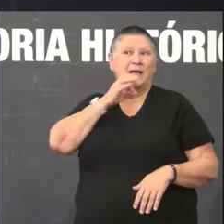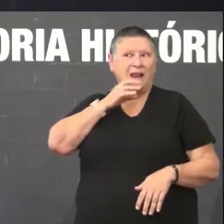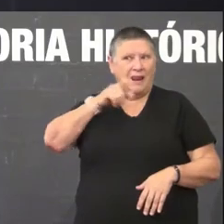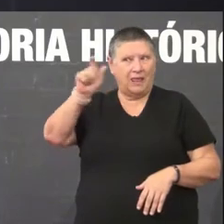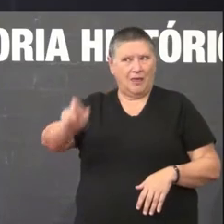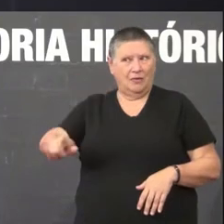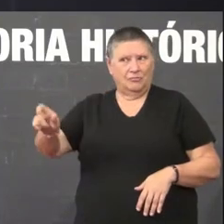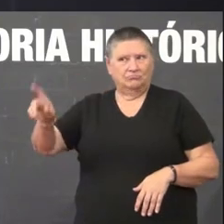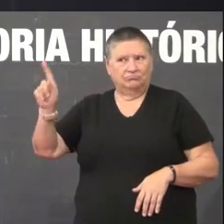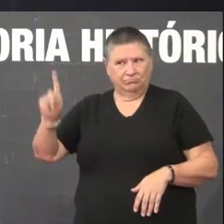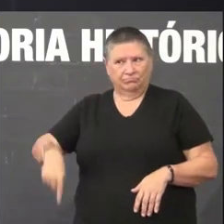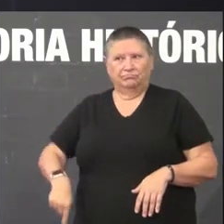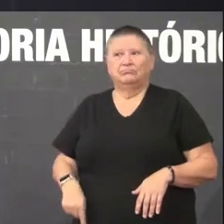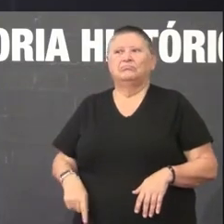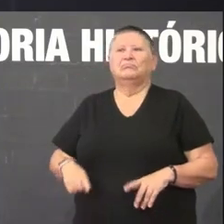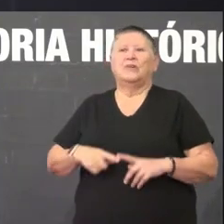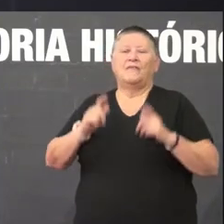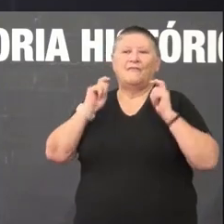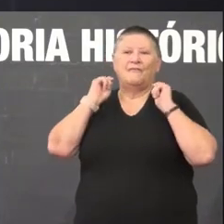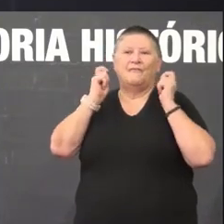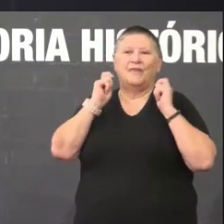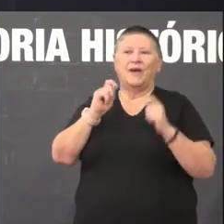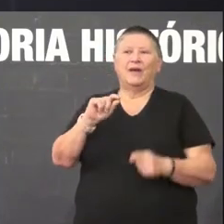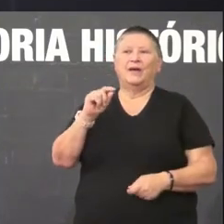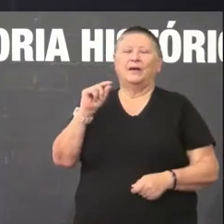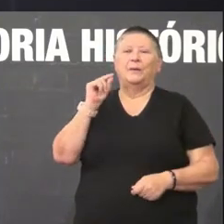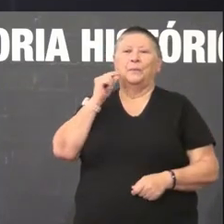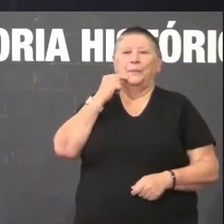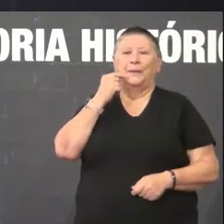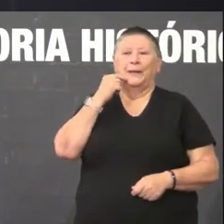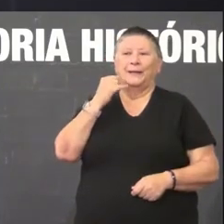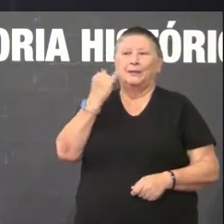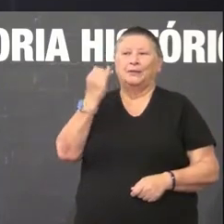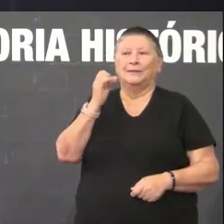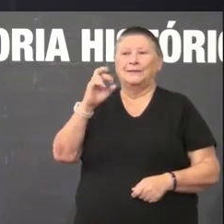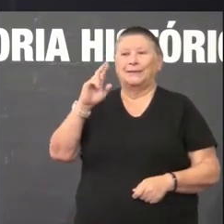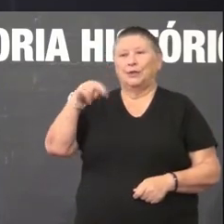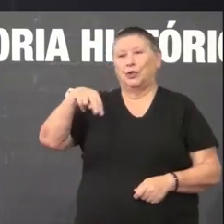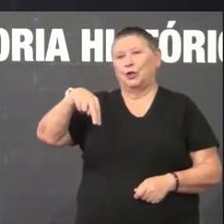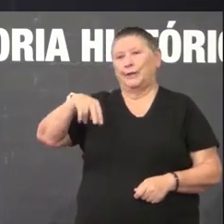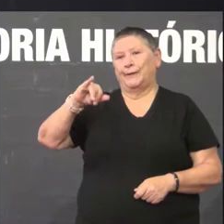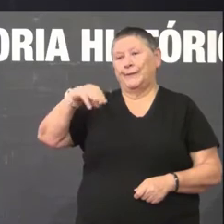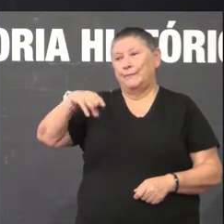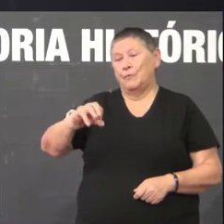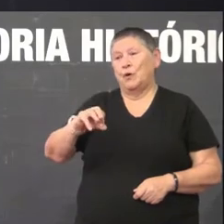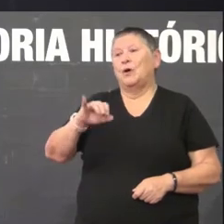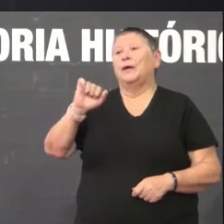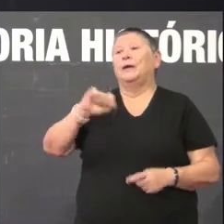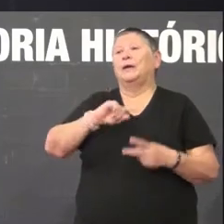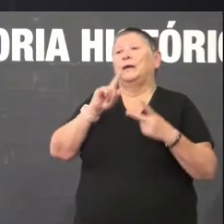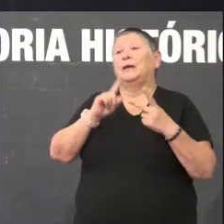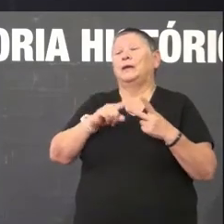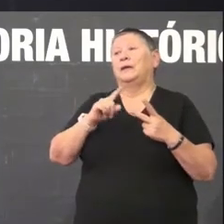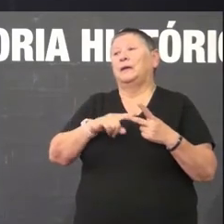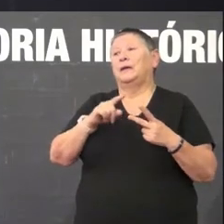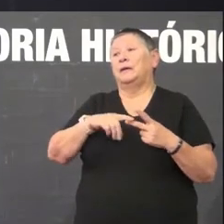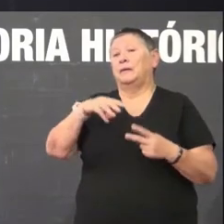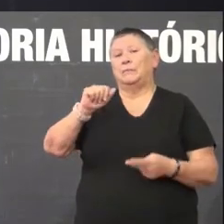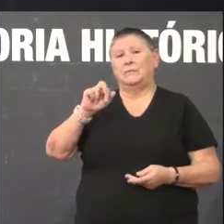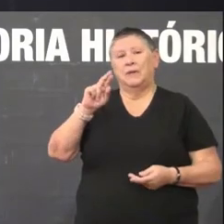a Fray Benito Xerónimo Feixó, e a Martín